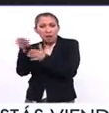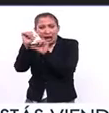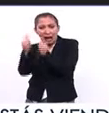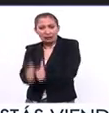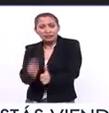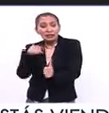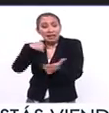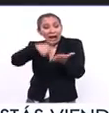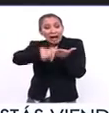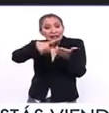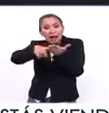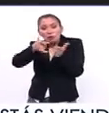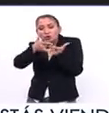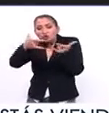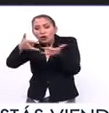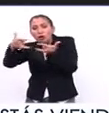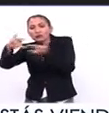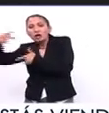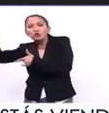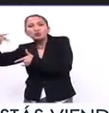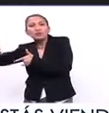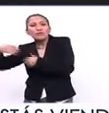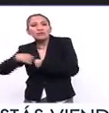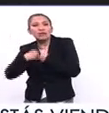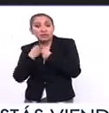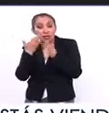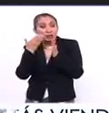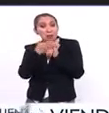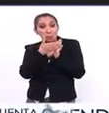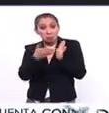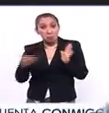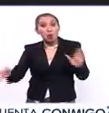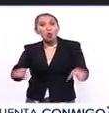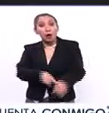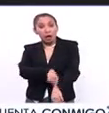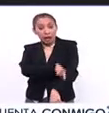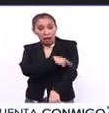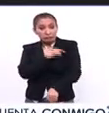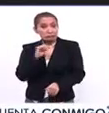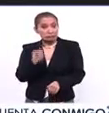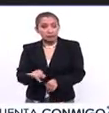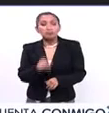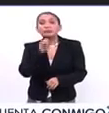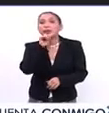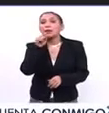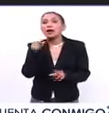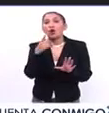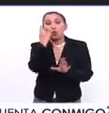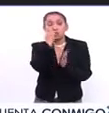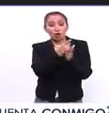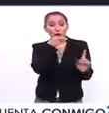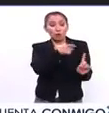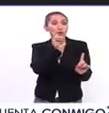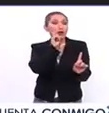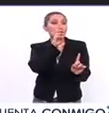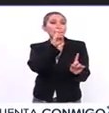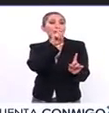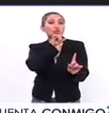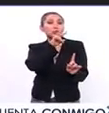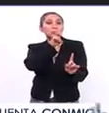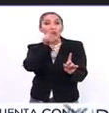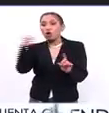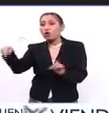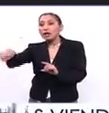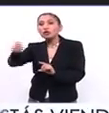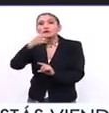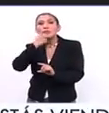como el recuento de todo eso, de la vida que ellos siguieron. Y es un periodo bastante amplio. Y es un amplio, periodo amplio, sí. Y además no es nada más Remedios Varo, o sea, las cartas nos hablan de